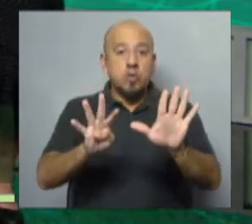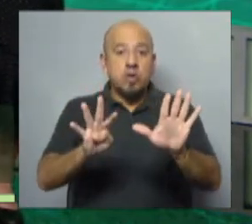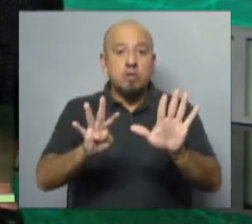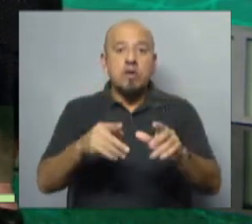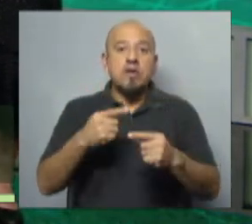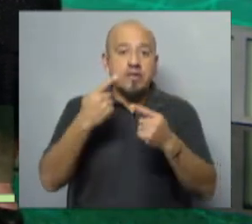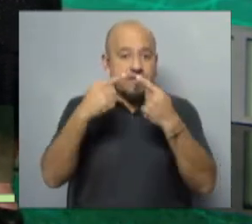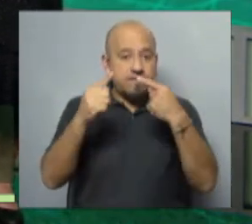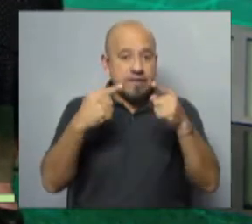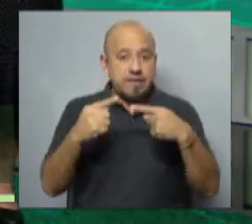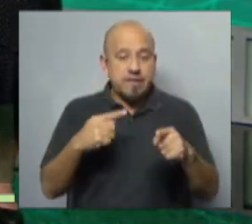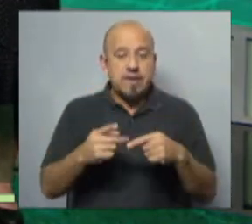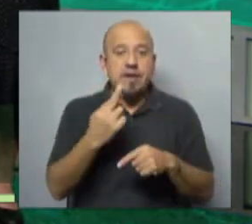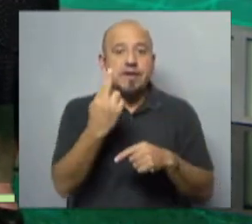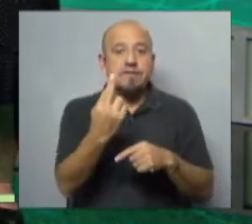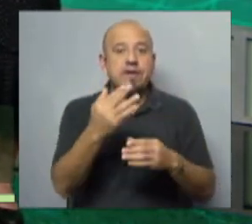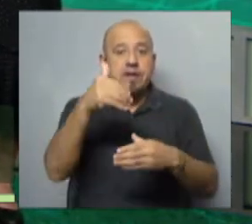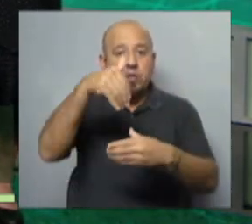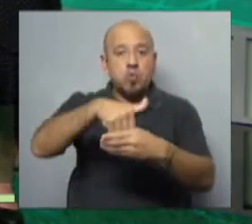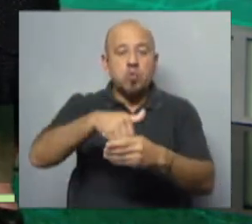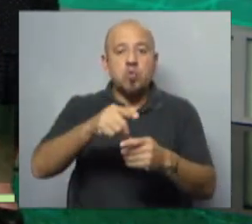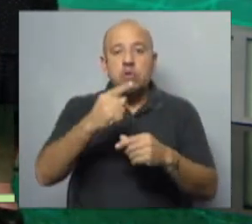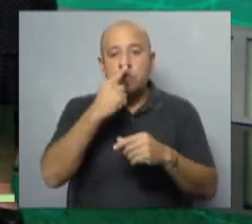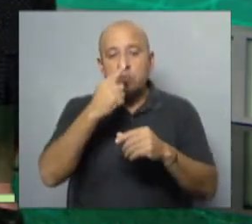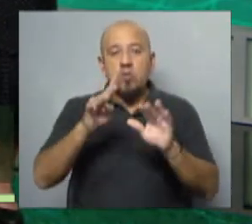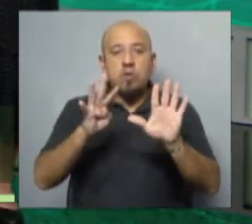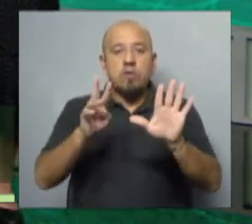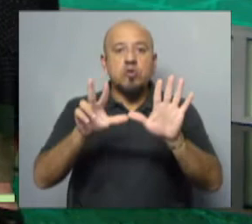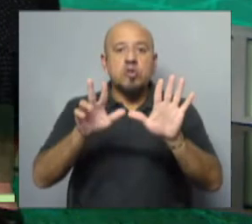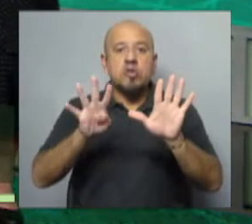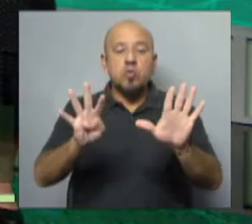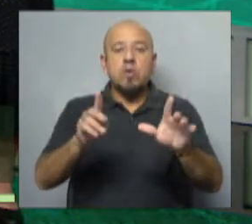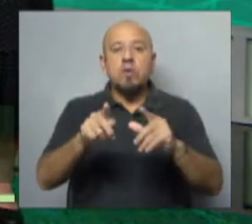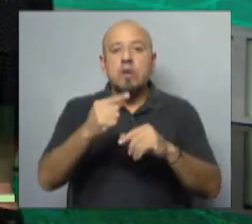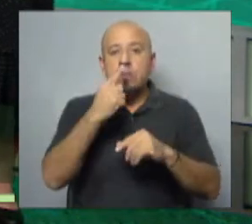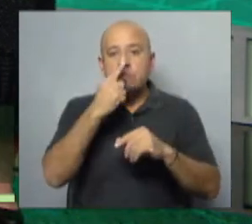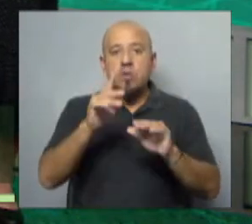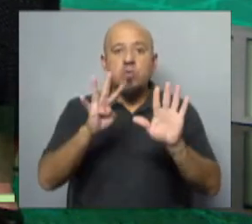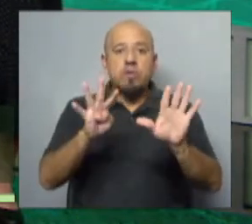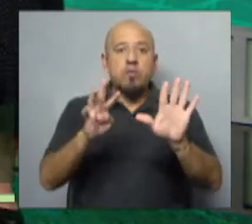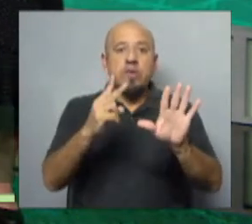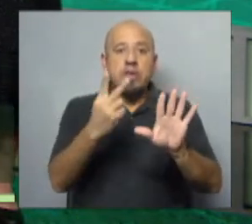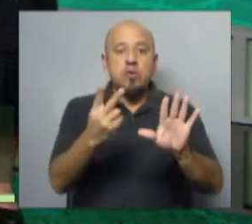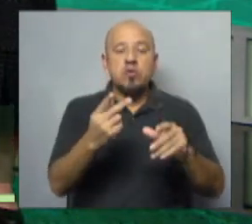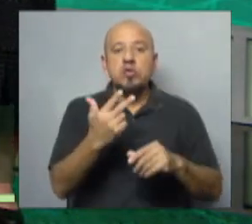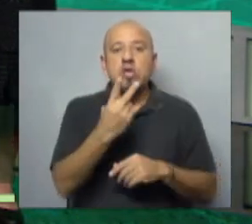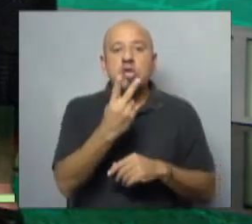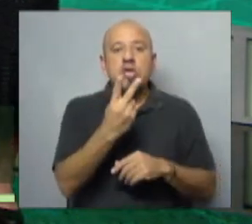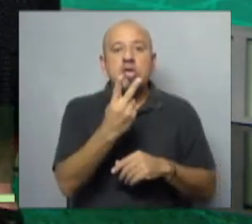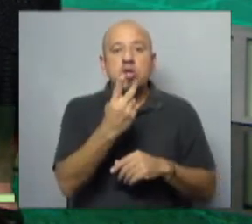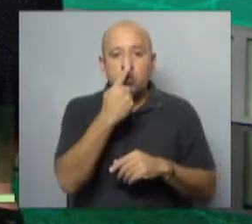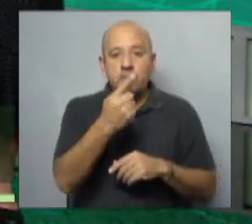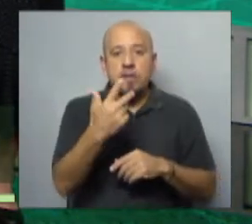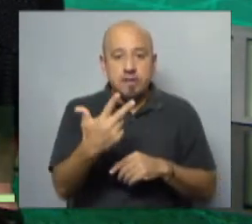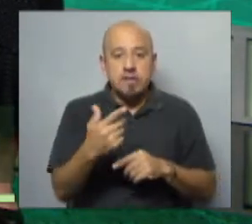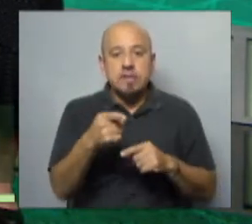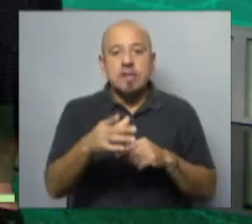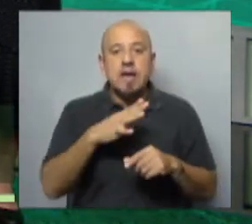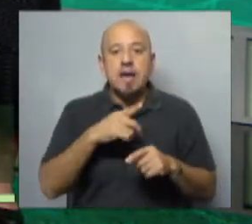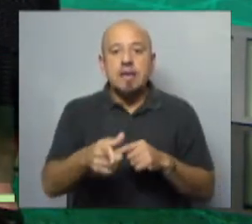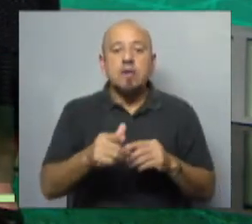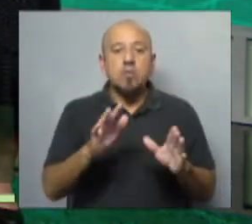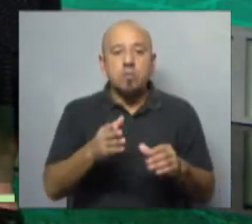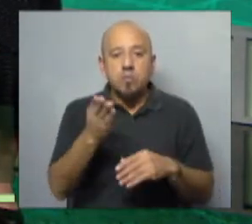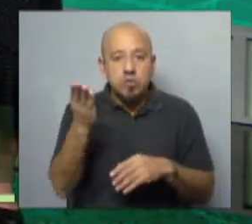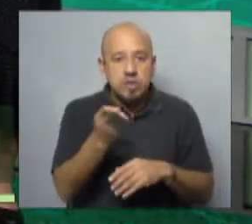las distintas consultas que ha habido en el 89 en el 92 y en el 2003 lo que vemos es que tenemos un porcentaje